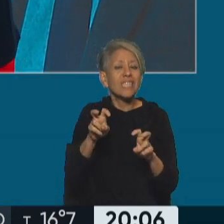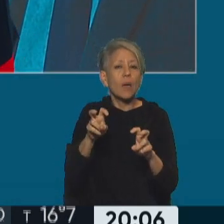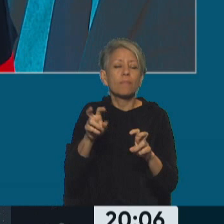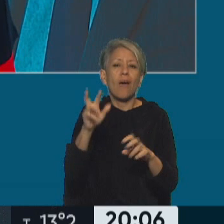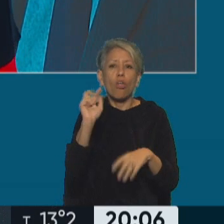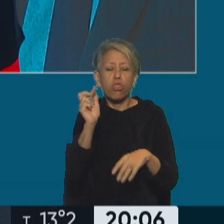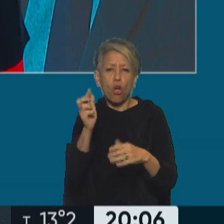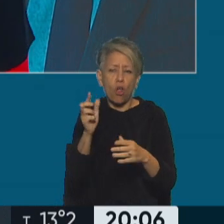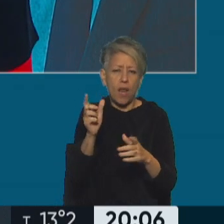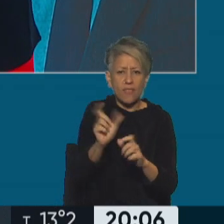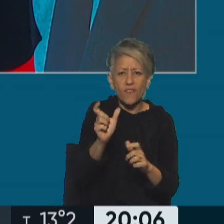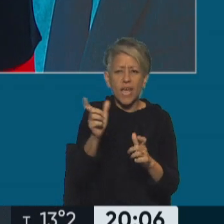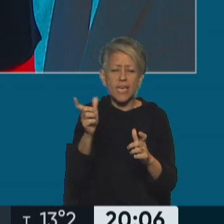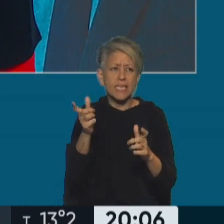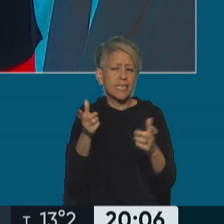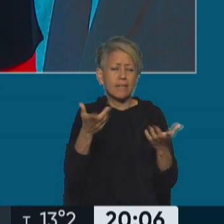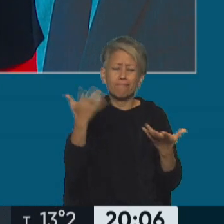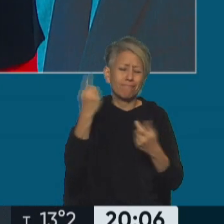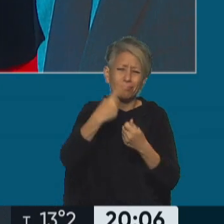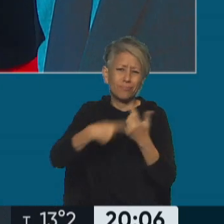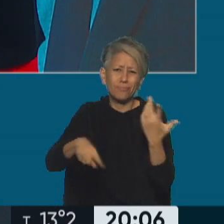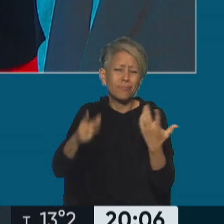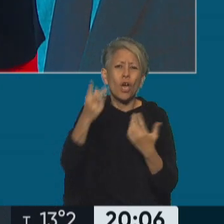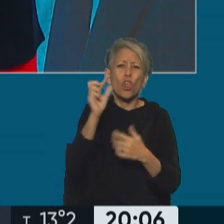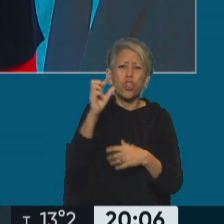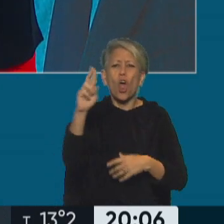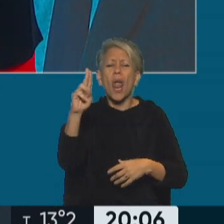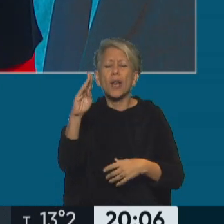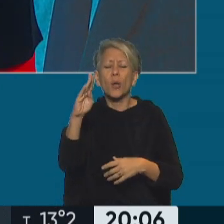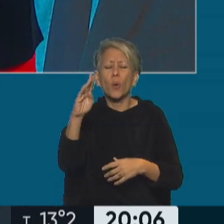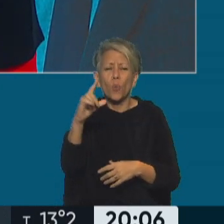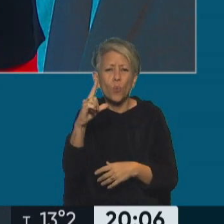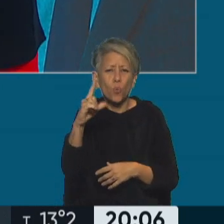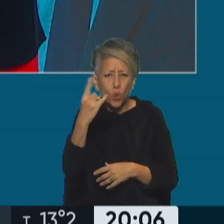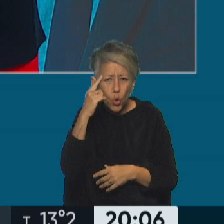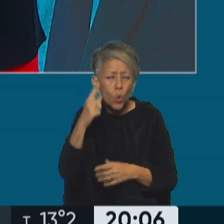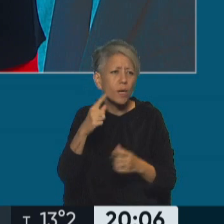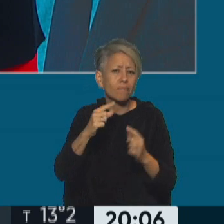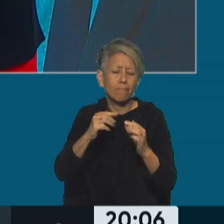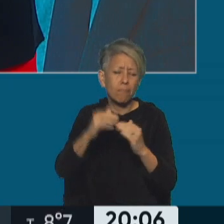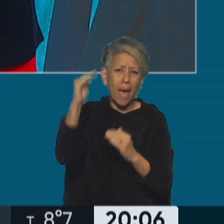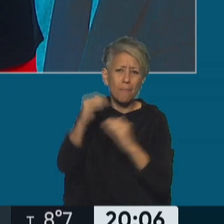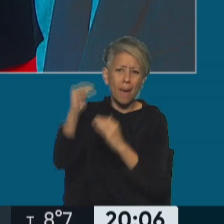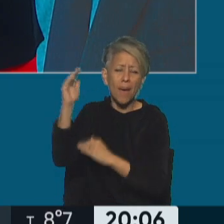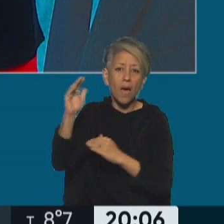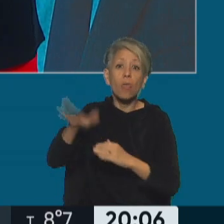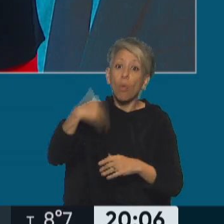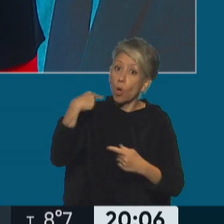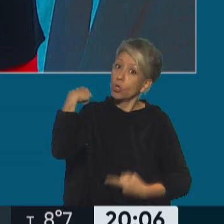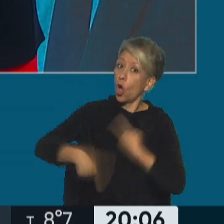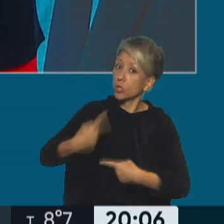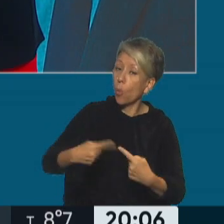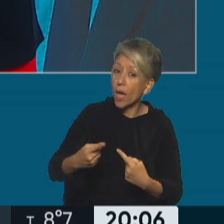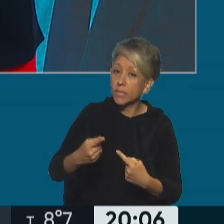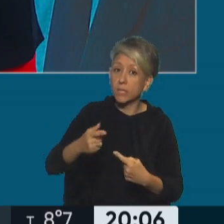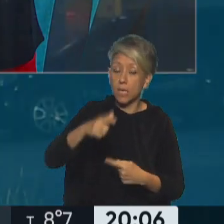cambiaria, con la disparada de los dólares financieros, con la disparada del dólar blue, que luego a la larga terminan teniendo un impacto en la economía